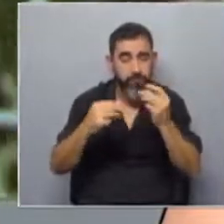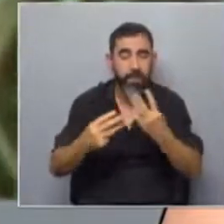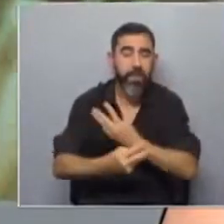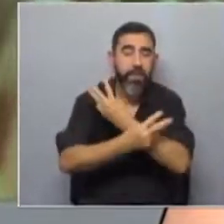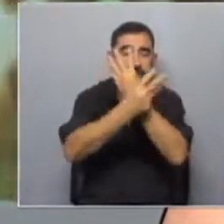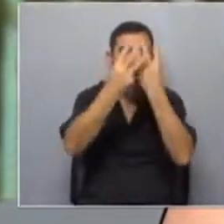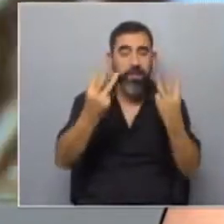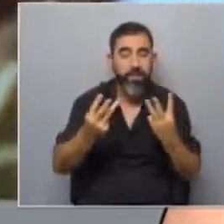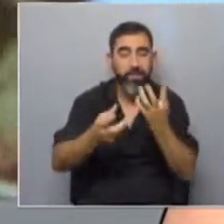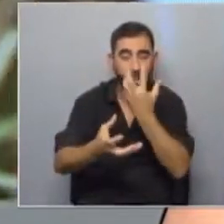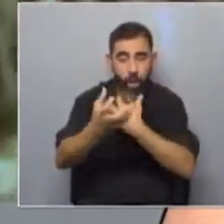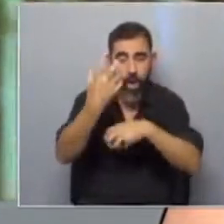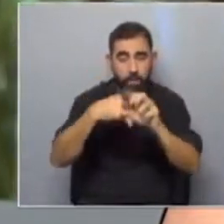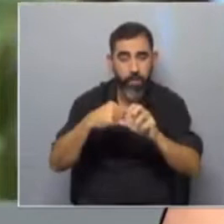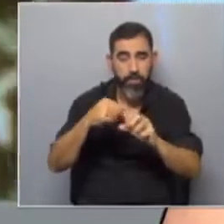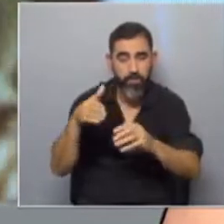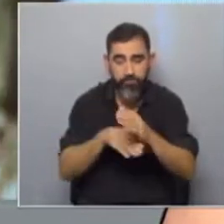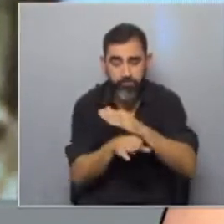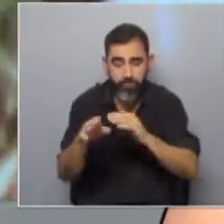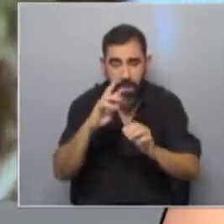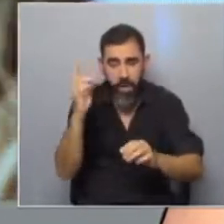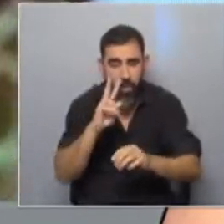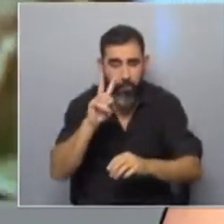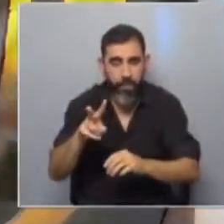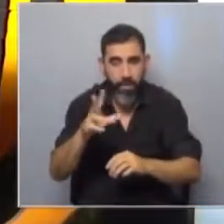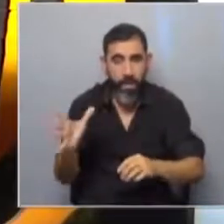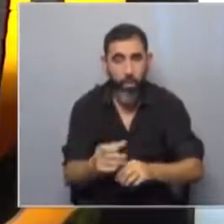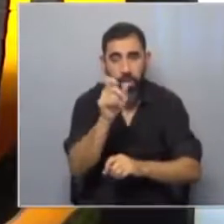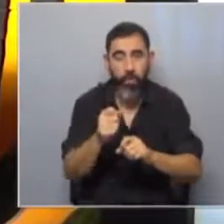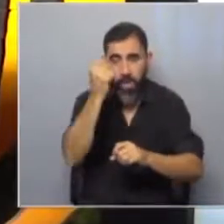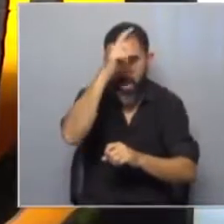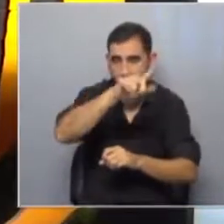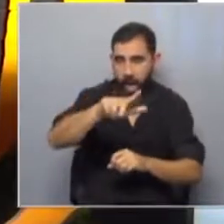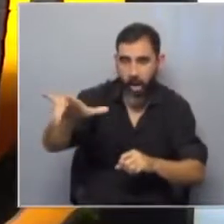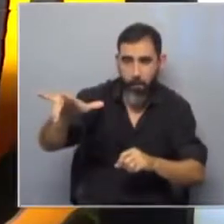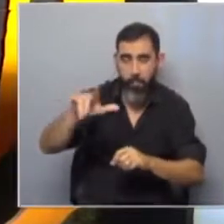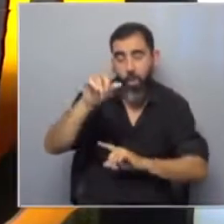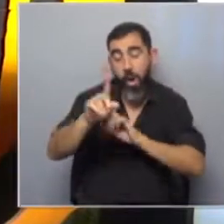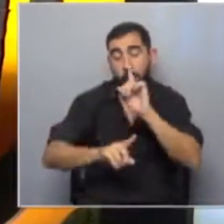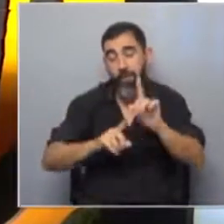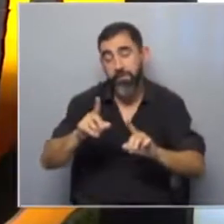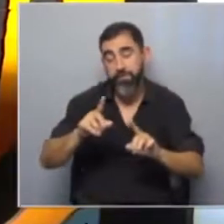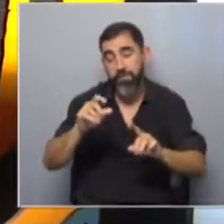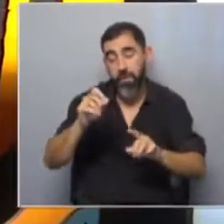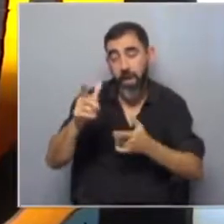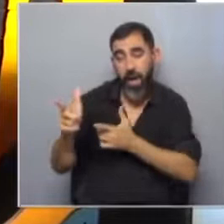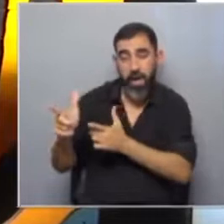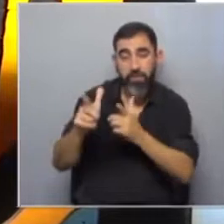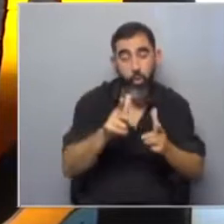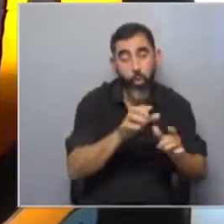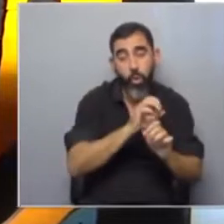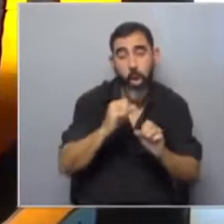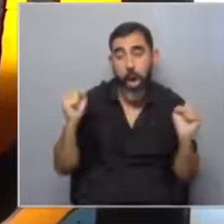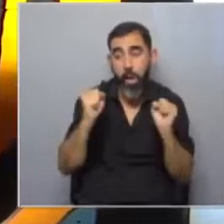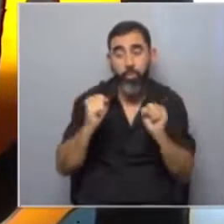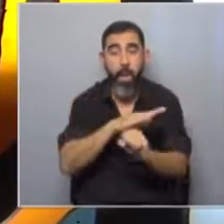también la búsqueda de la guaraguazú, ¿no? Que es otra especie que se creía que no existía más en el territorio de Uruguay y cada tanto muestra el hocico.